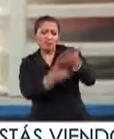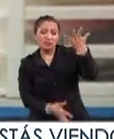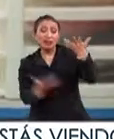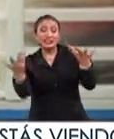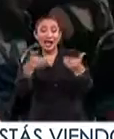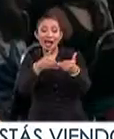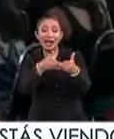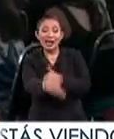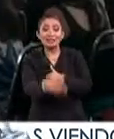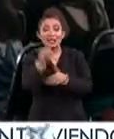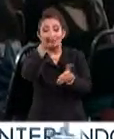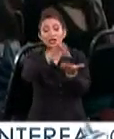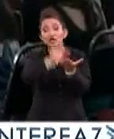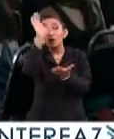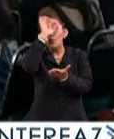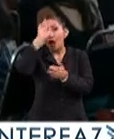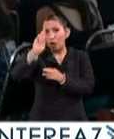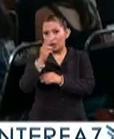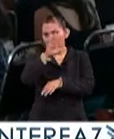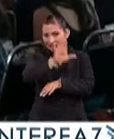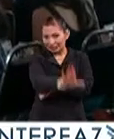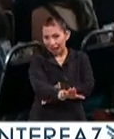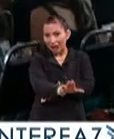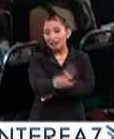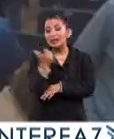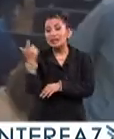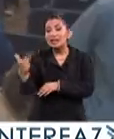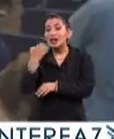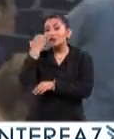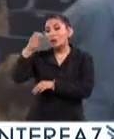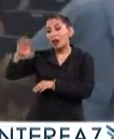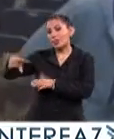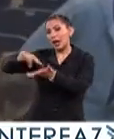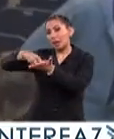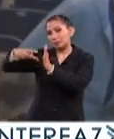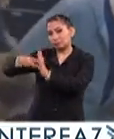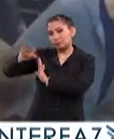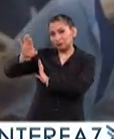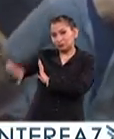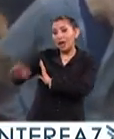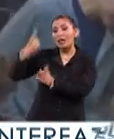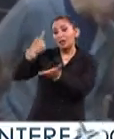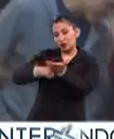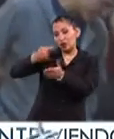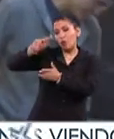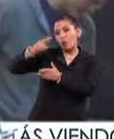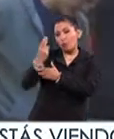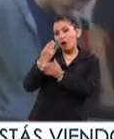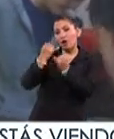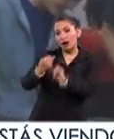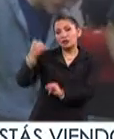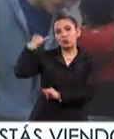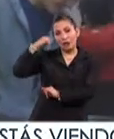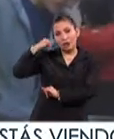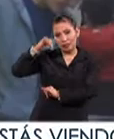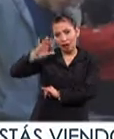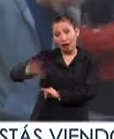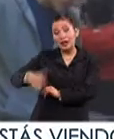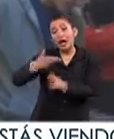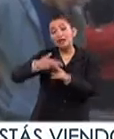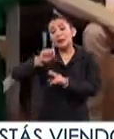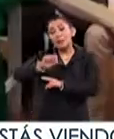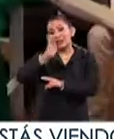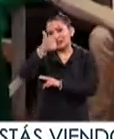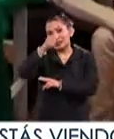se realizarán en el Centro Cultural Universitario y la Facultad de Arquitectura de la Universidad Autónoma de Yucatán hasta